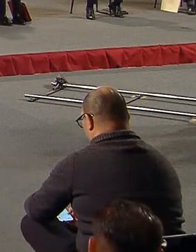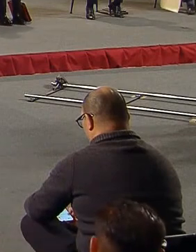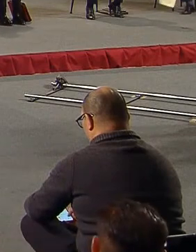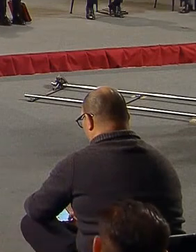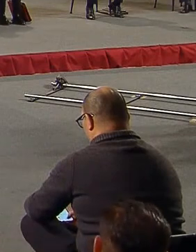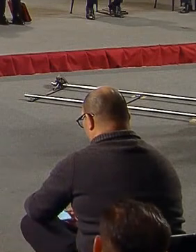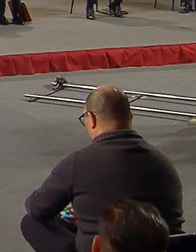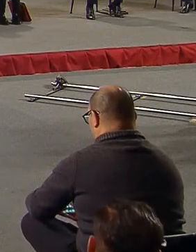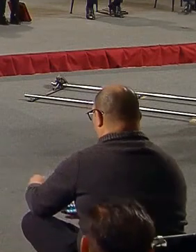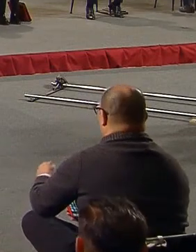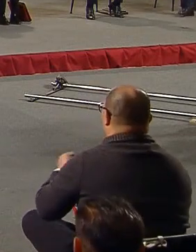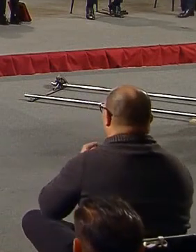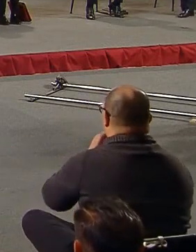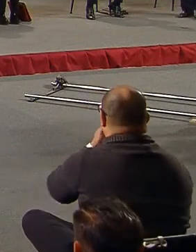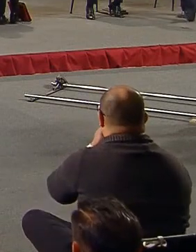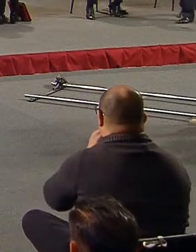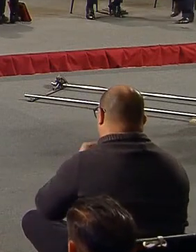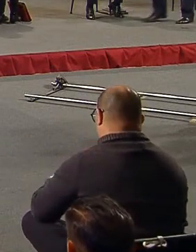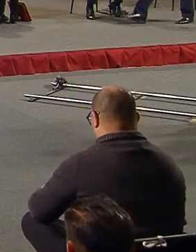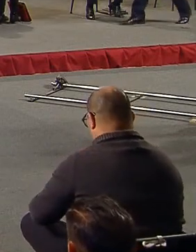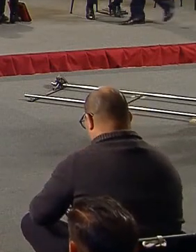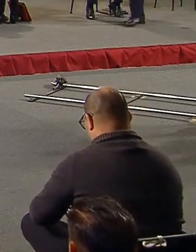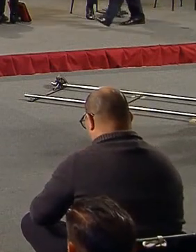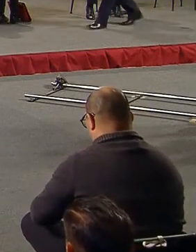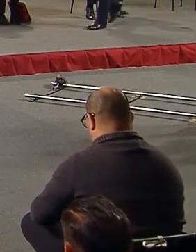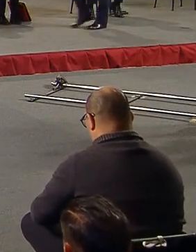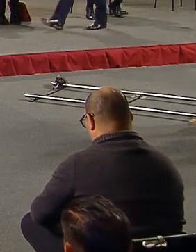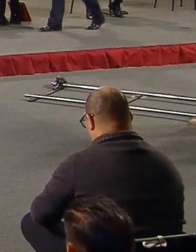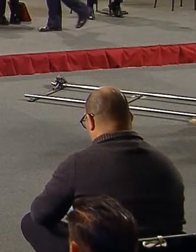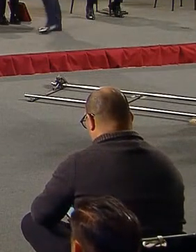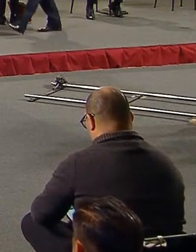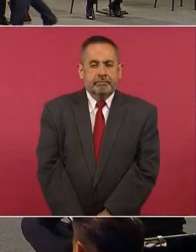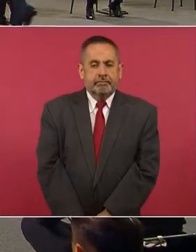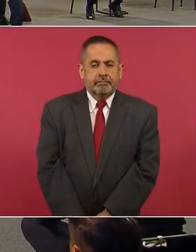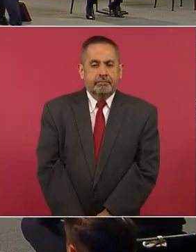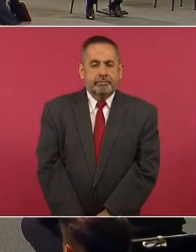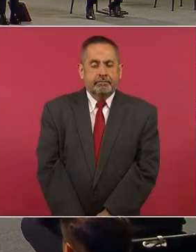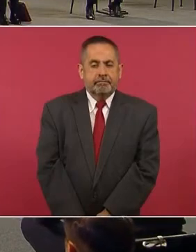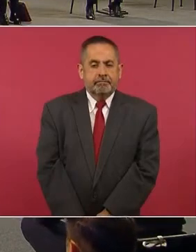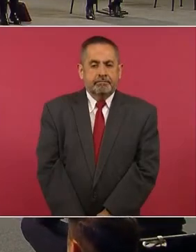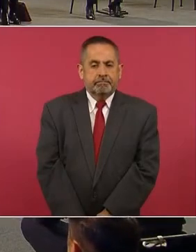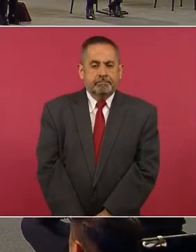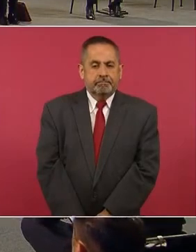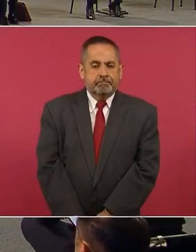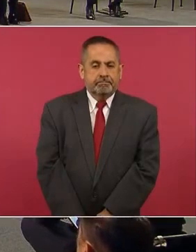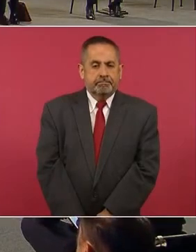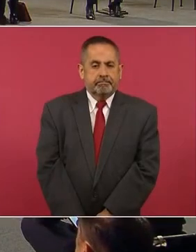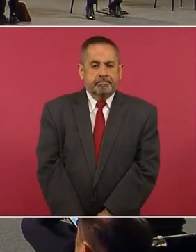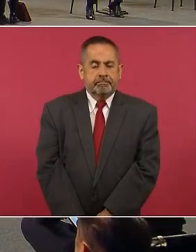Ahora sí, cambiamos. Vamos a la cultura.